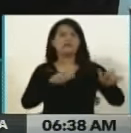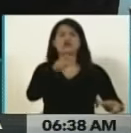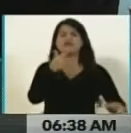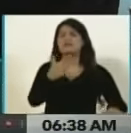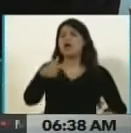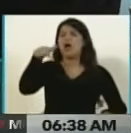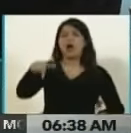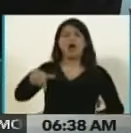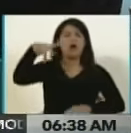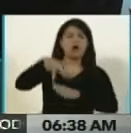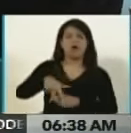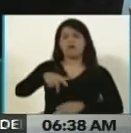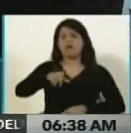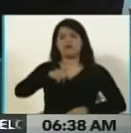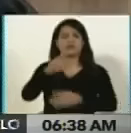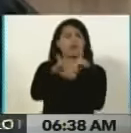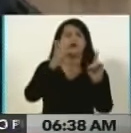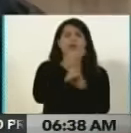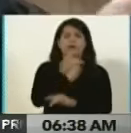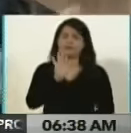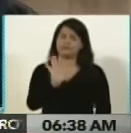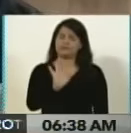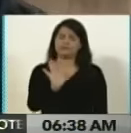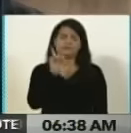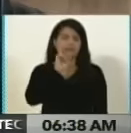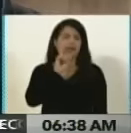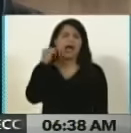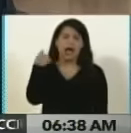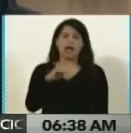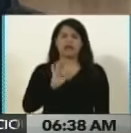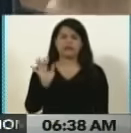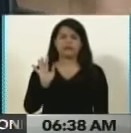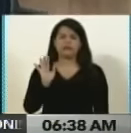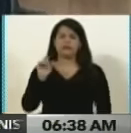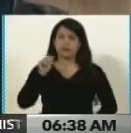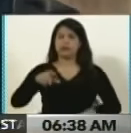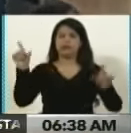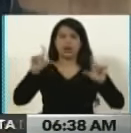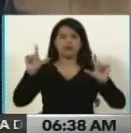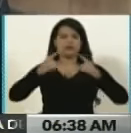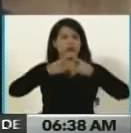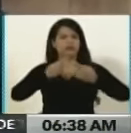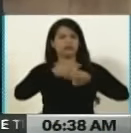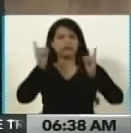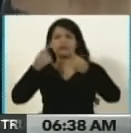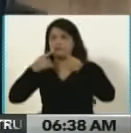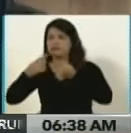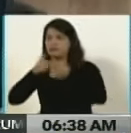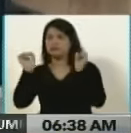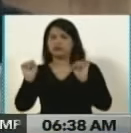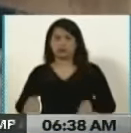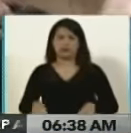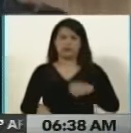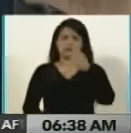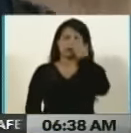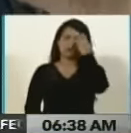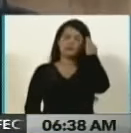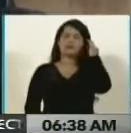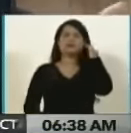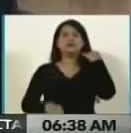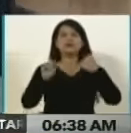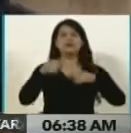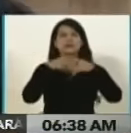censura en los medios, ni públicos ni privados. Más bien, en los medios privados a veces se censura. Bueno, algunos de